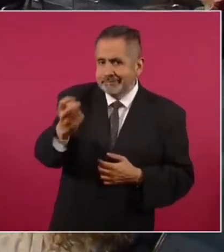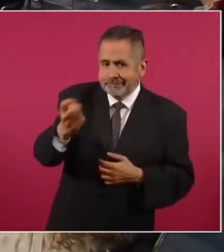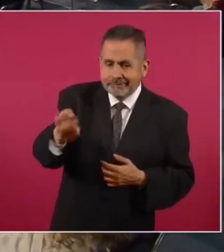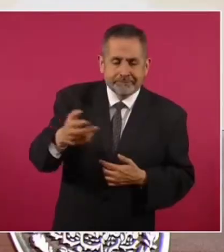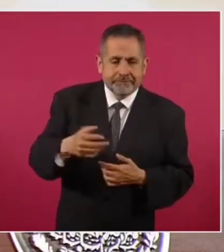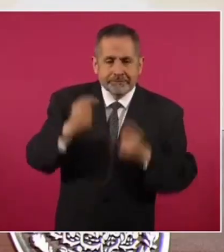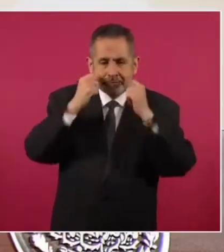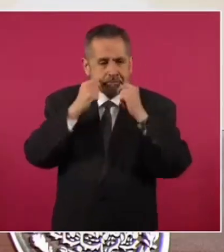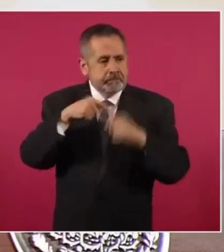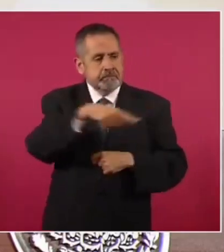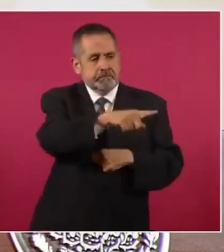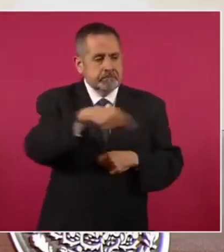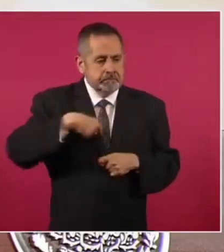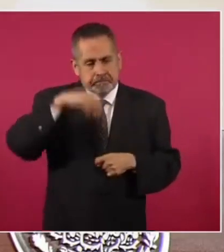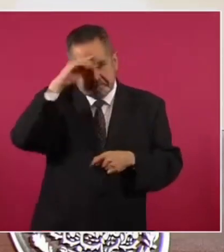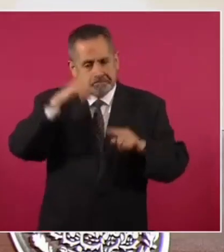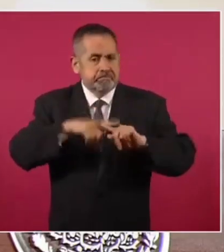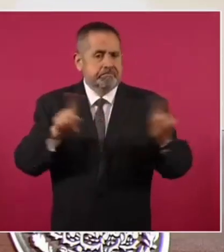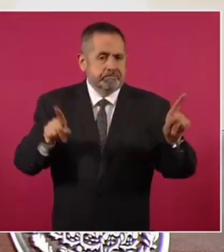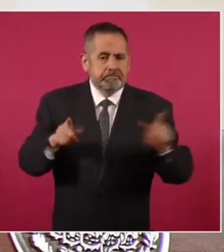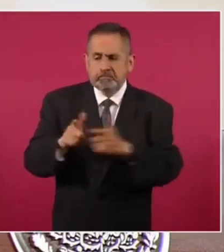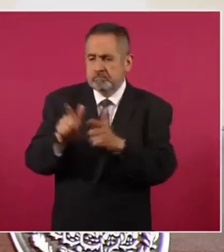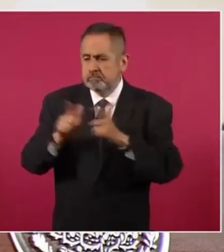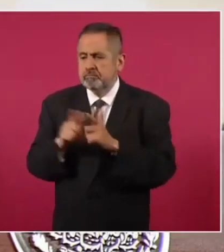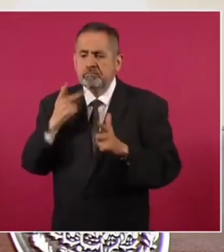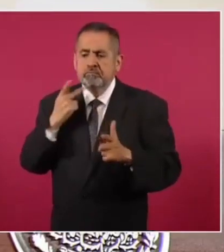las diferencias partidistas,